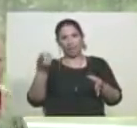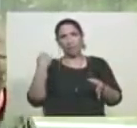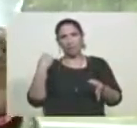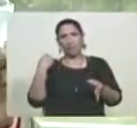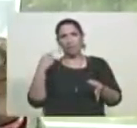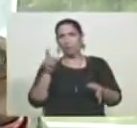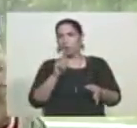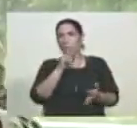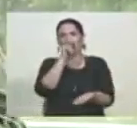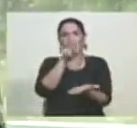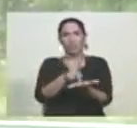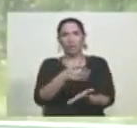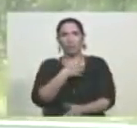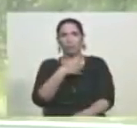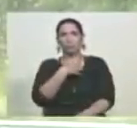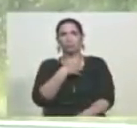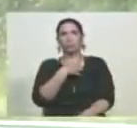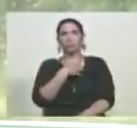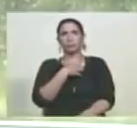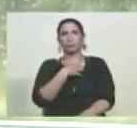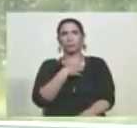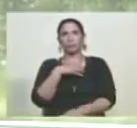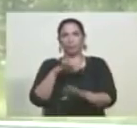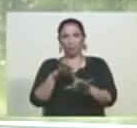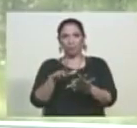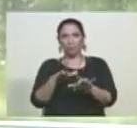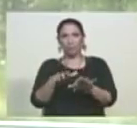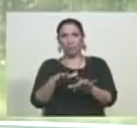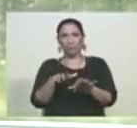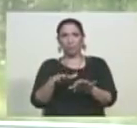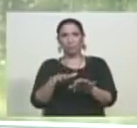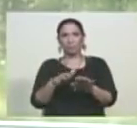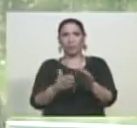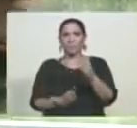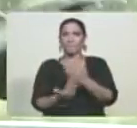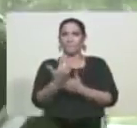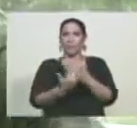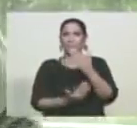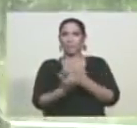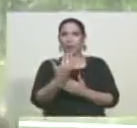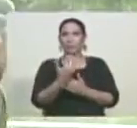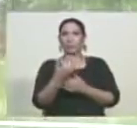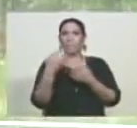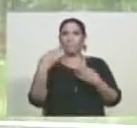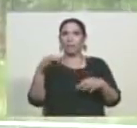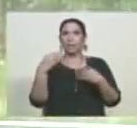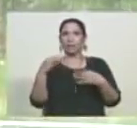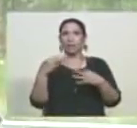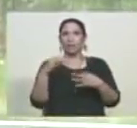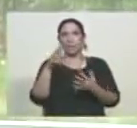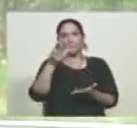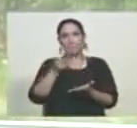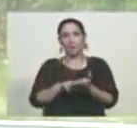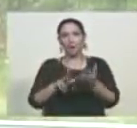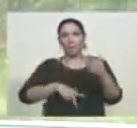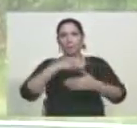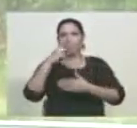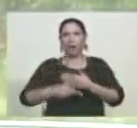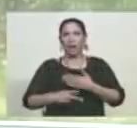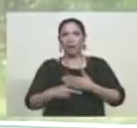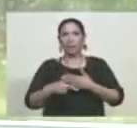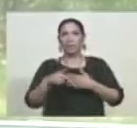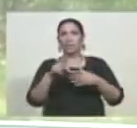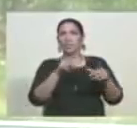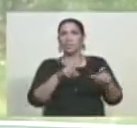no pudimos llegar y sacar de la computadora el material para llegar y aportarles el plan de siembra y el